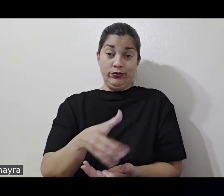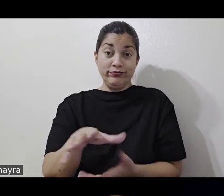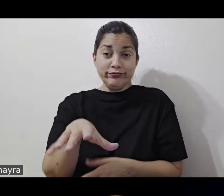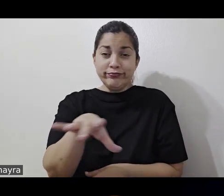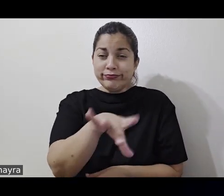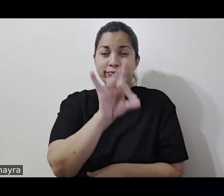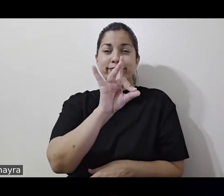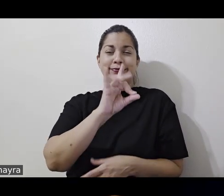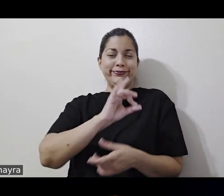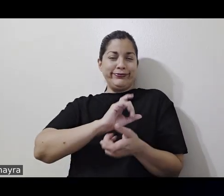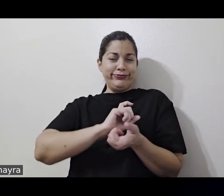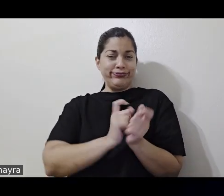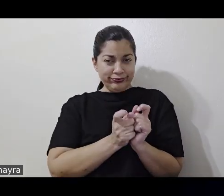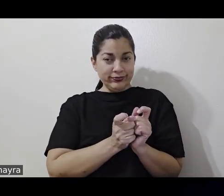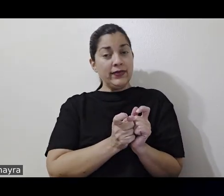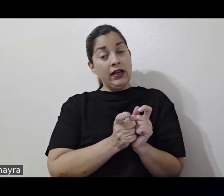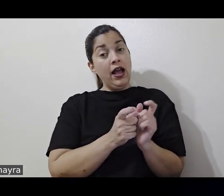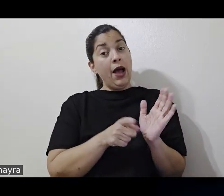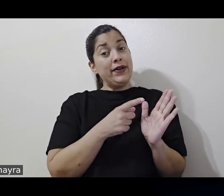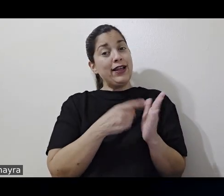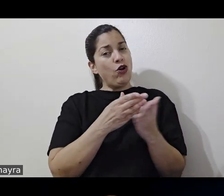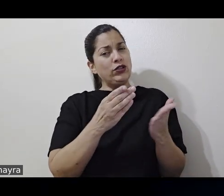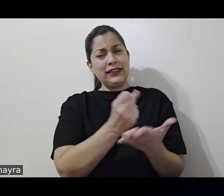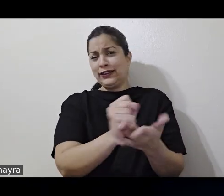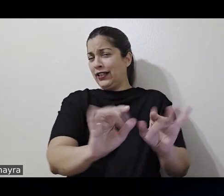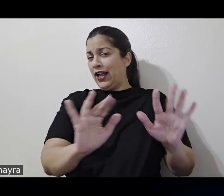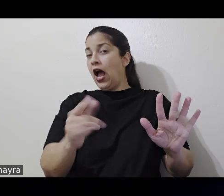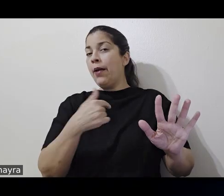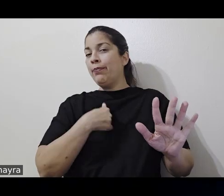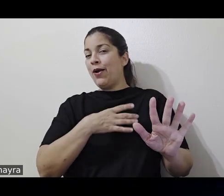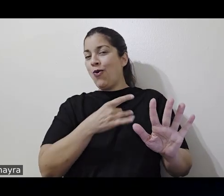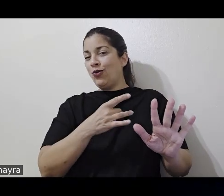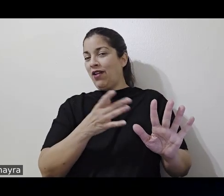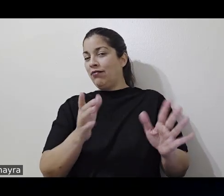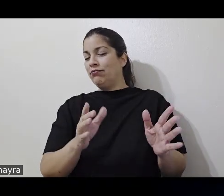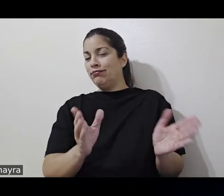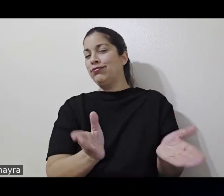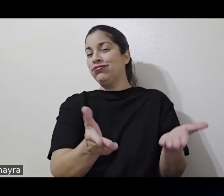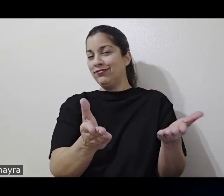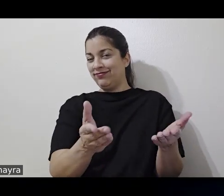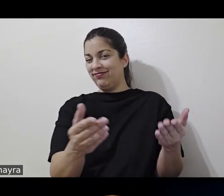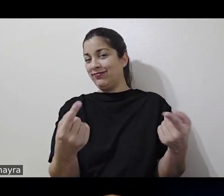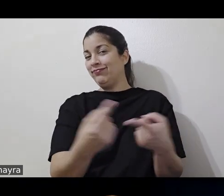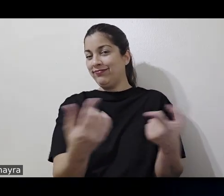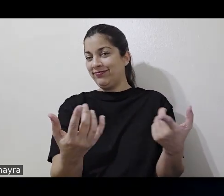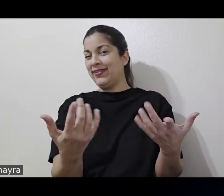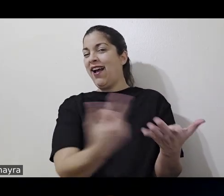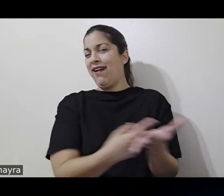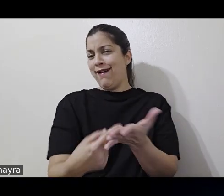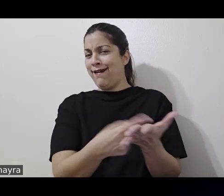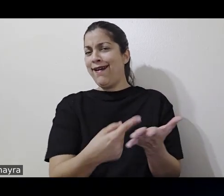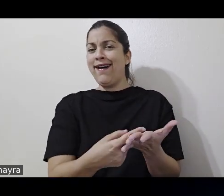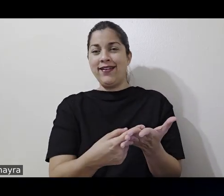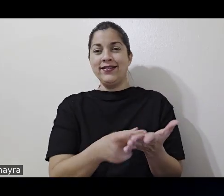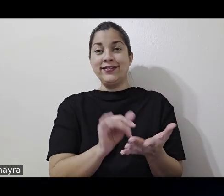a veces hay cosas muy sagradas y a mí me gusta como provocar una controversia y vamos a destrozar